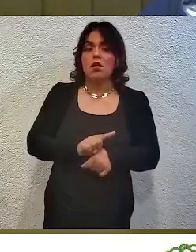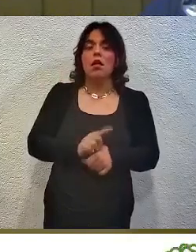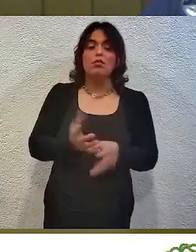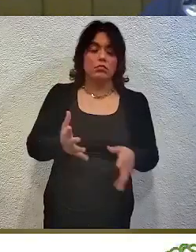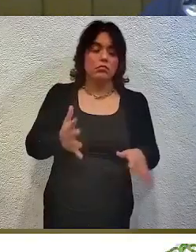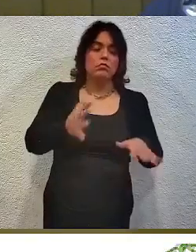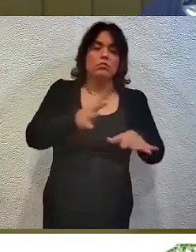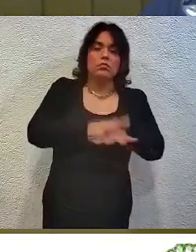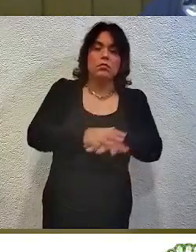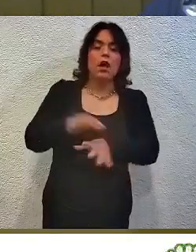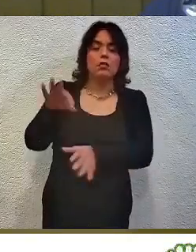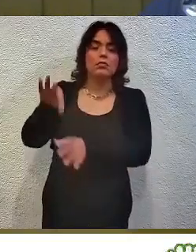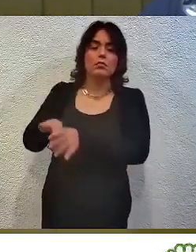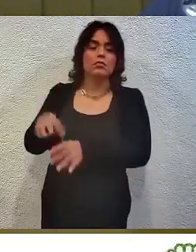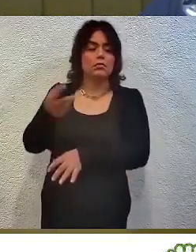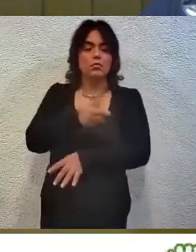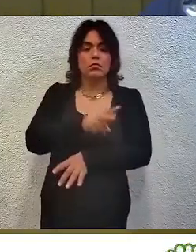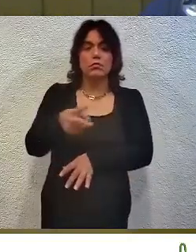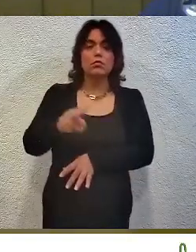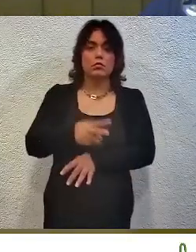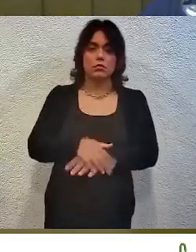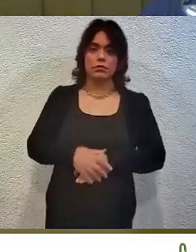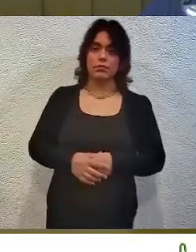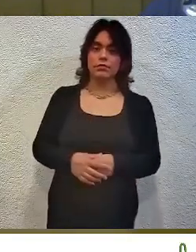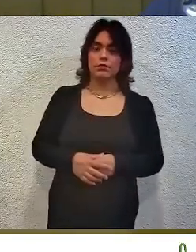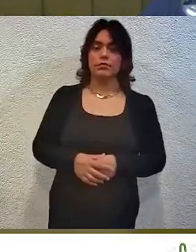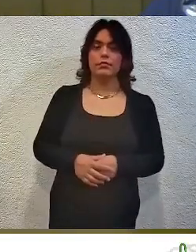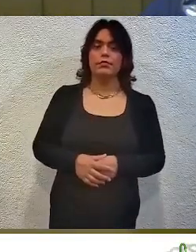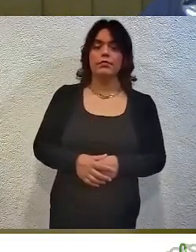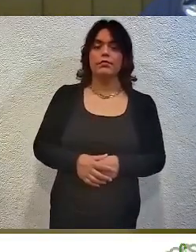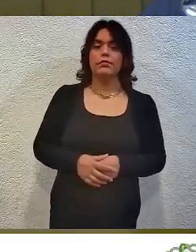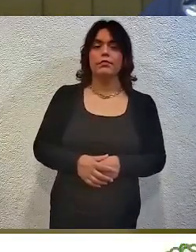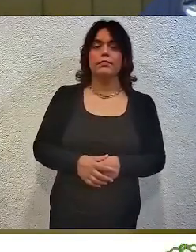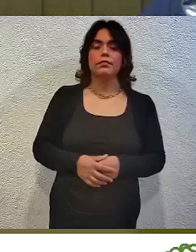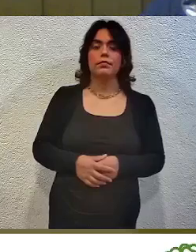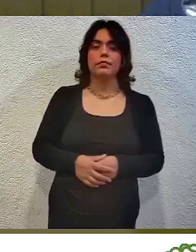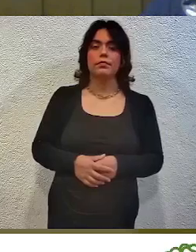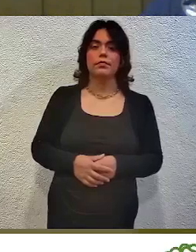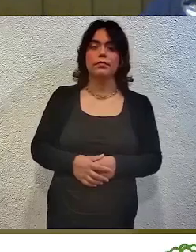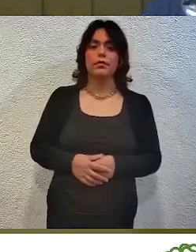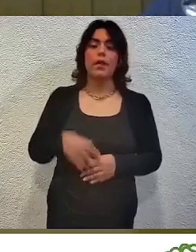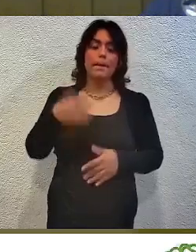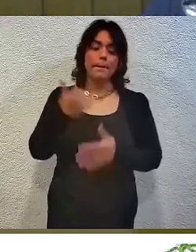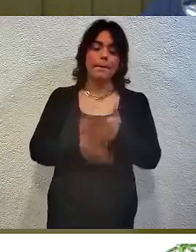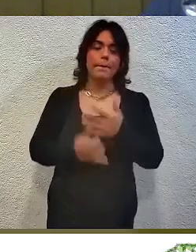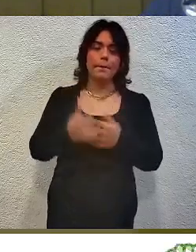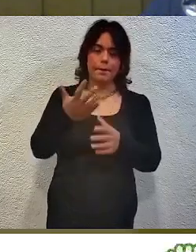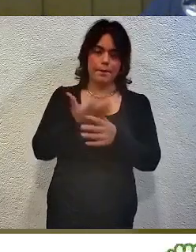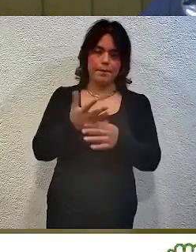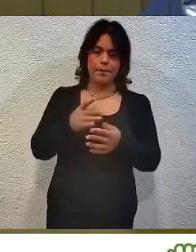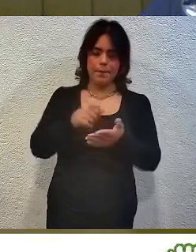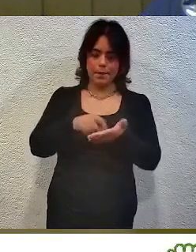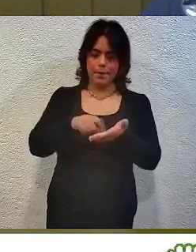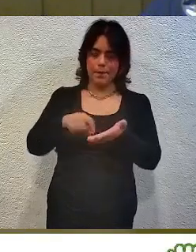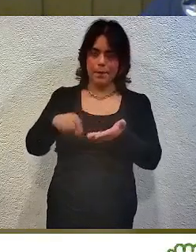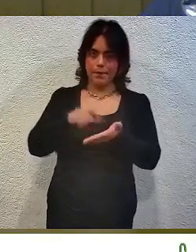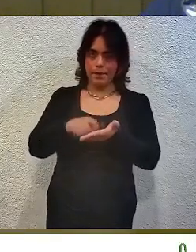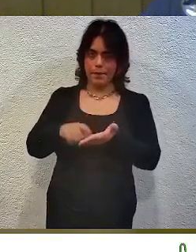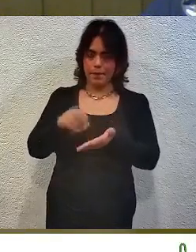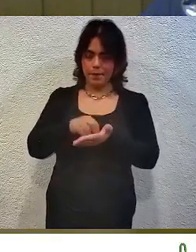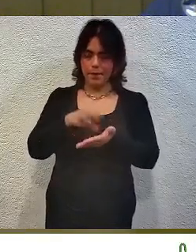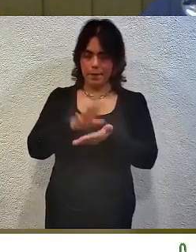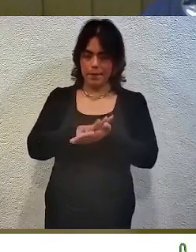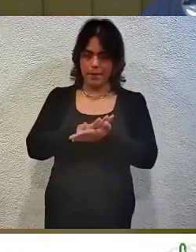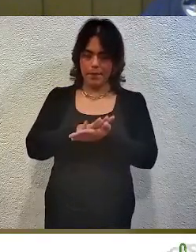electoral, ¿sí? Pero como lo dice en una parte el proyecto, que desde luego también comparto,